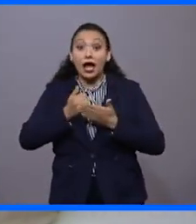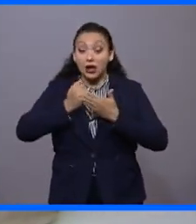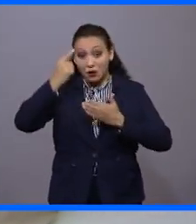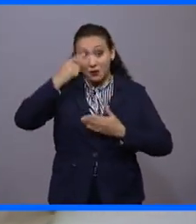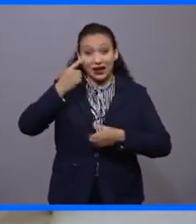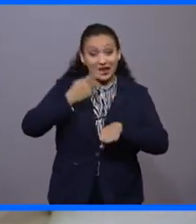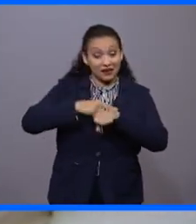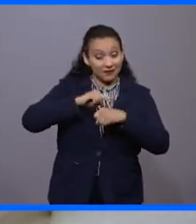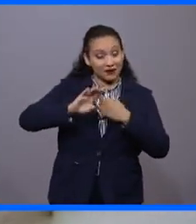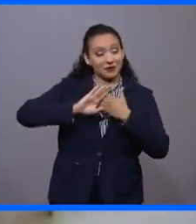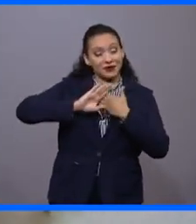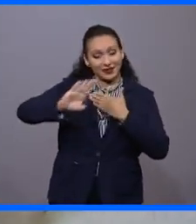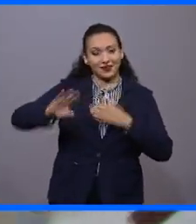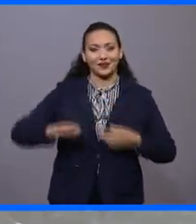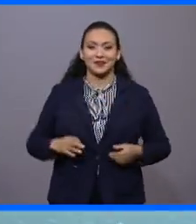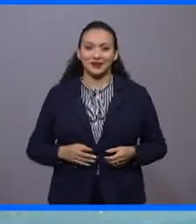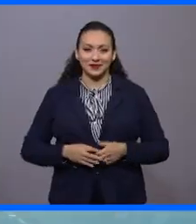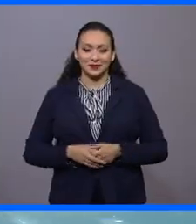enfermedades crónicas.